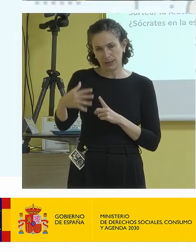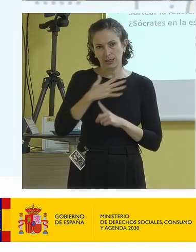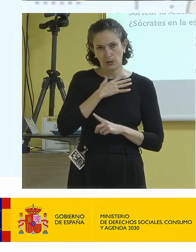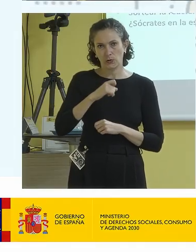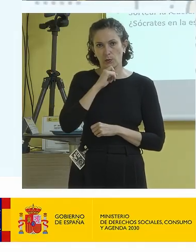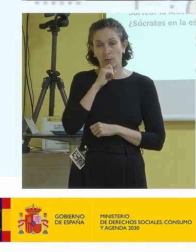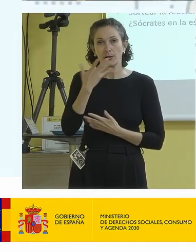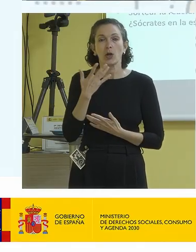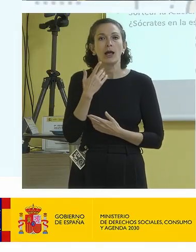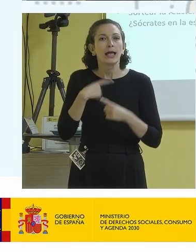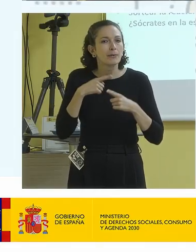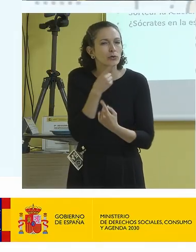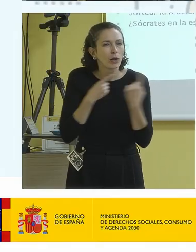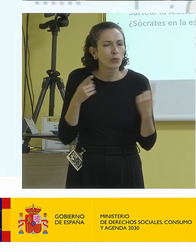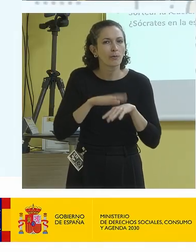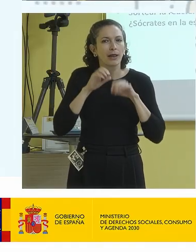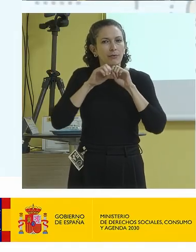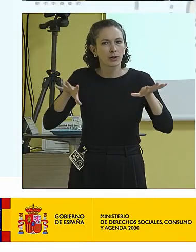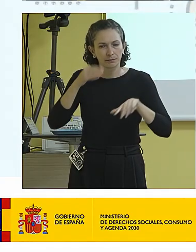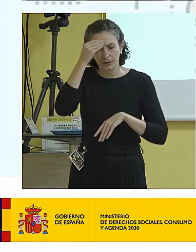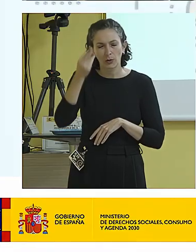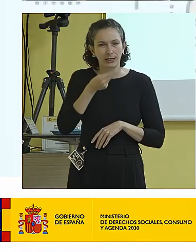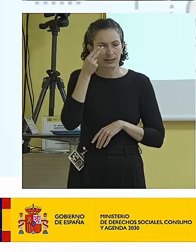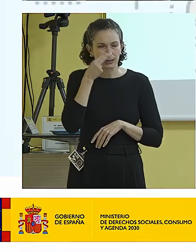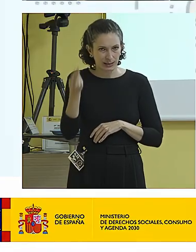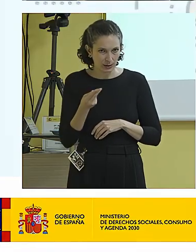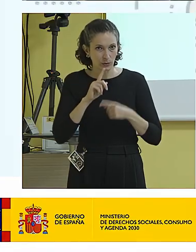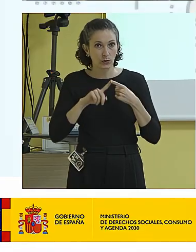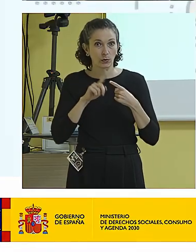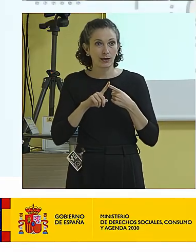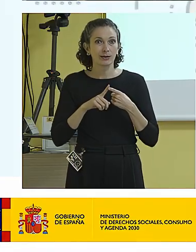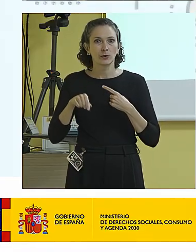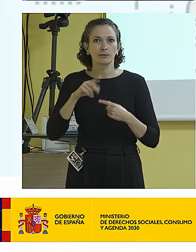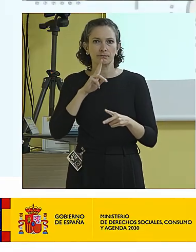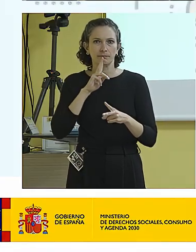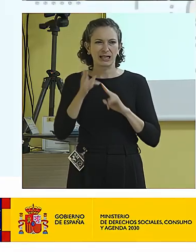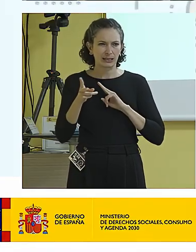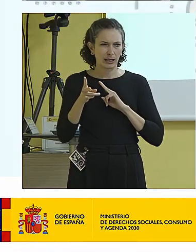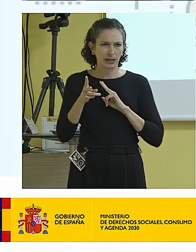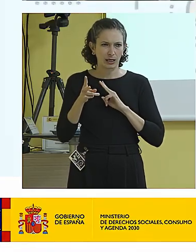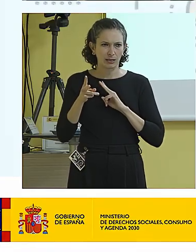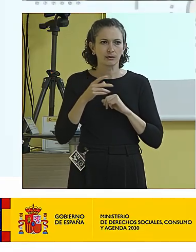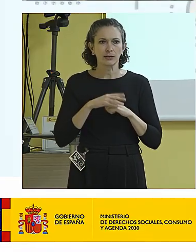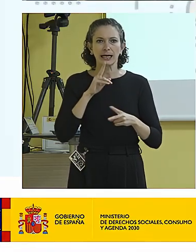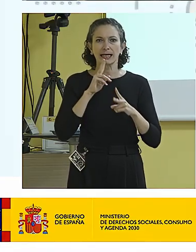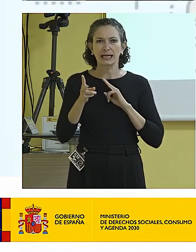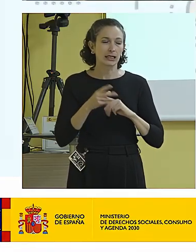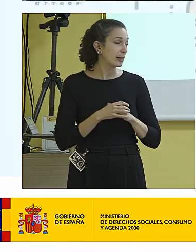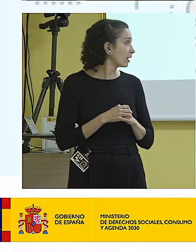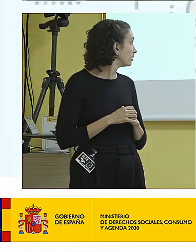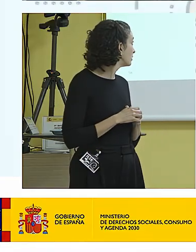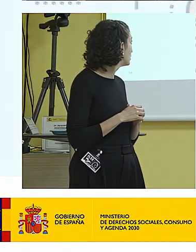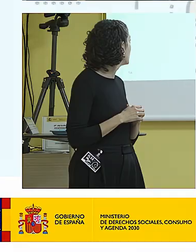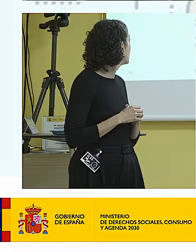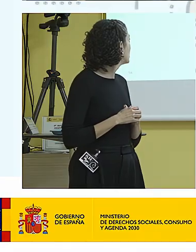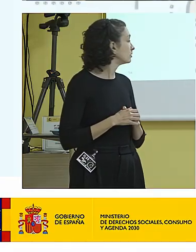muy interesantes en la divulgación, que algo ya ha adelantado David. Uno es la reactancia, ¿vale? ¿Qué es la reactancia? La